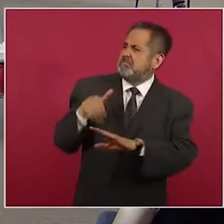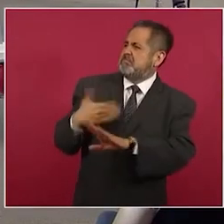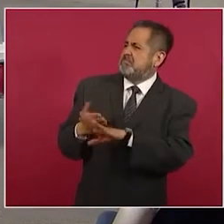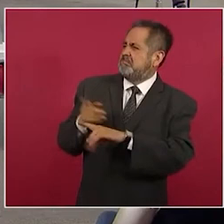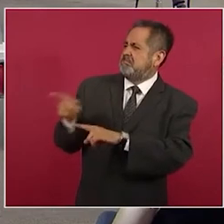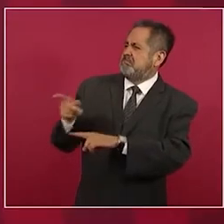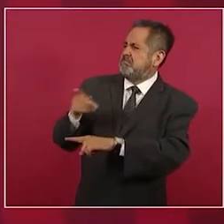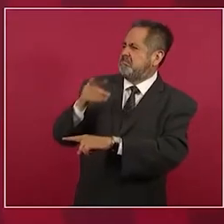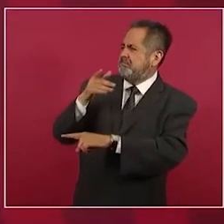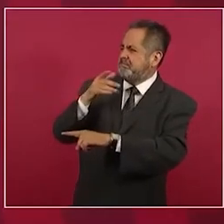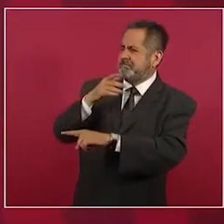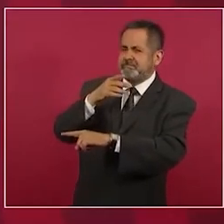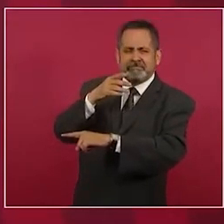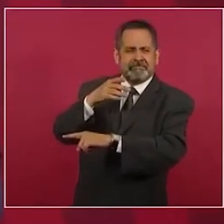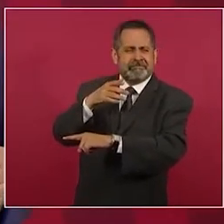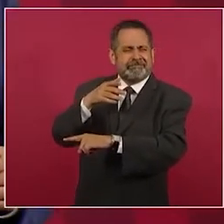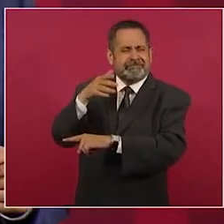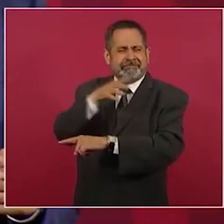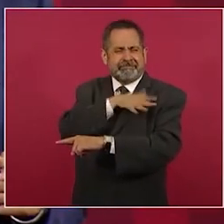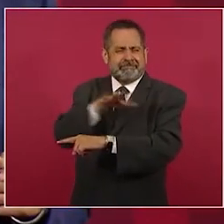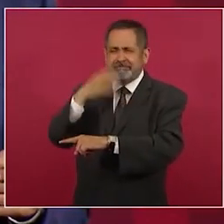aunque no estemos de acuerdo,